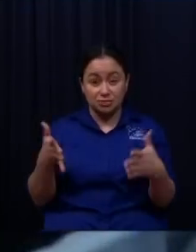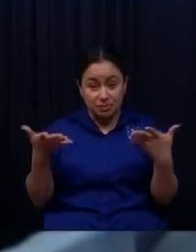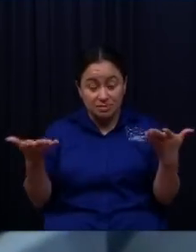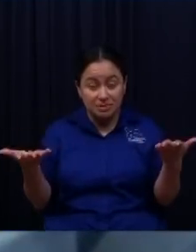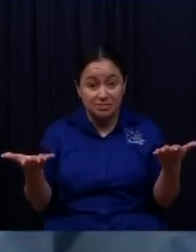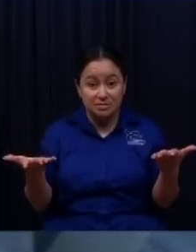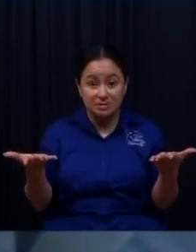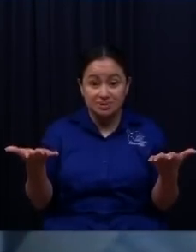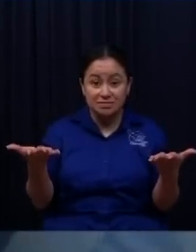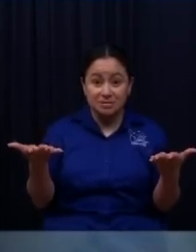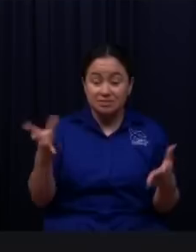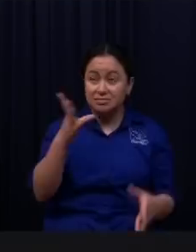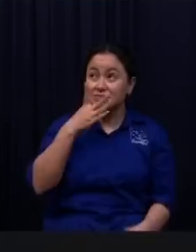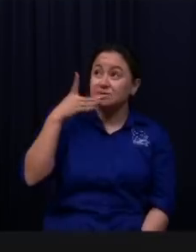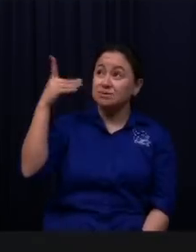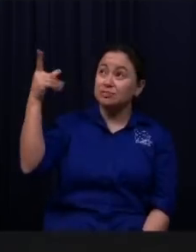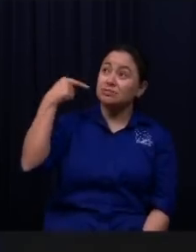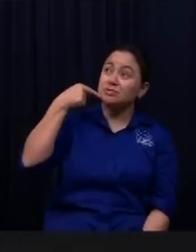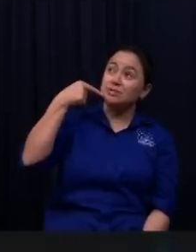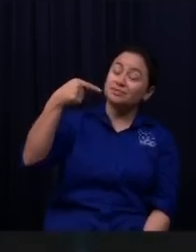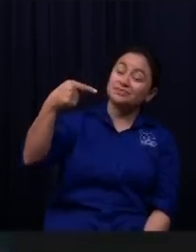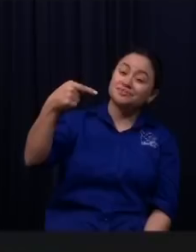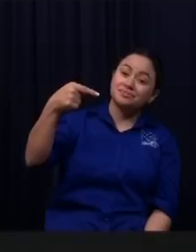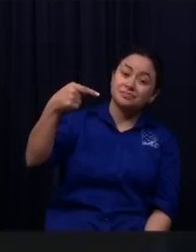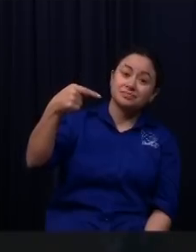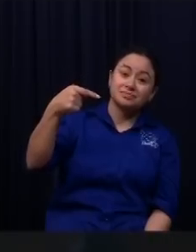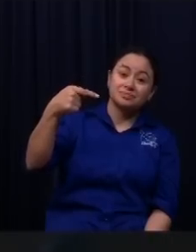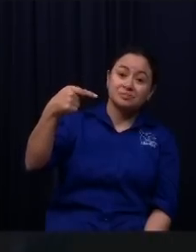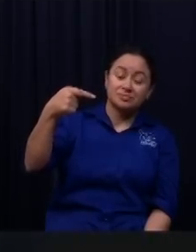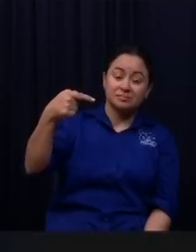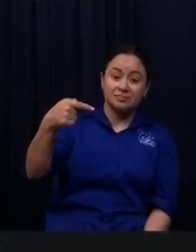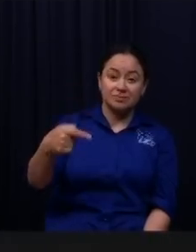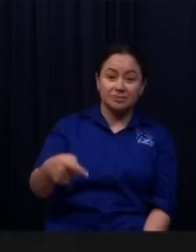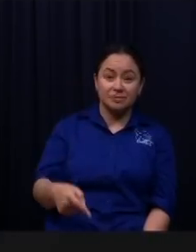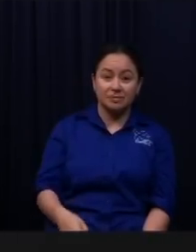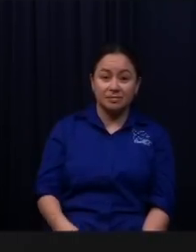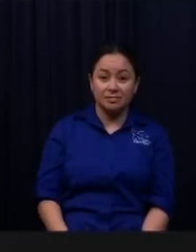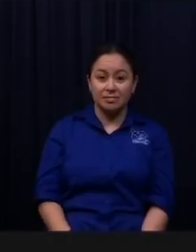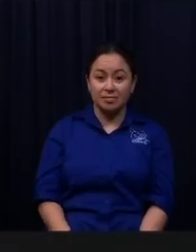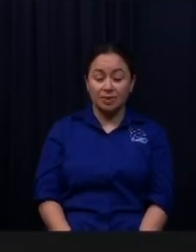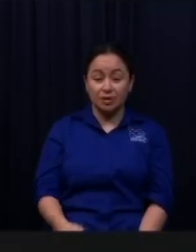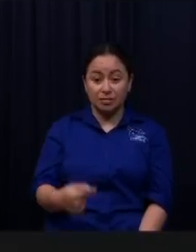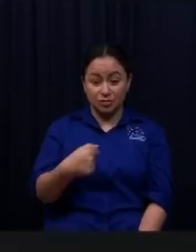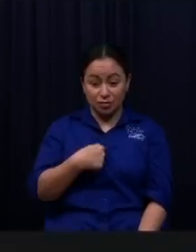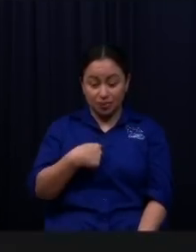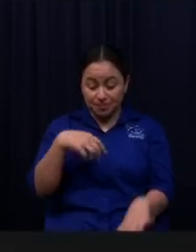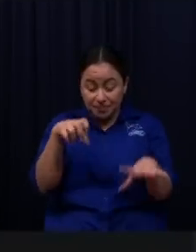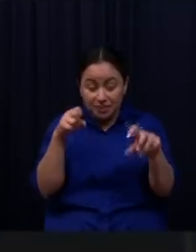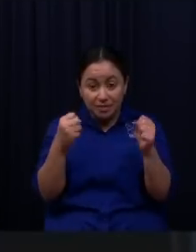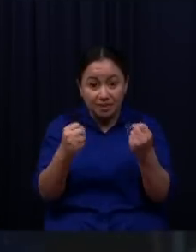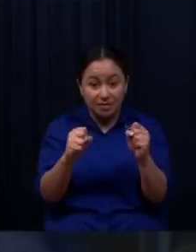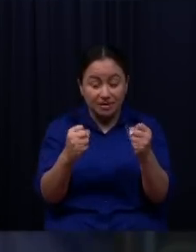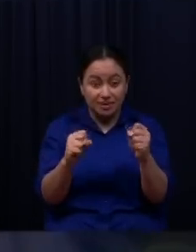y dijo: voy a crear.